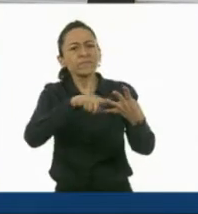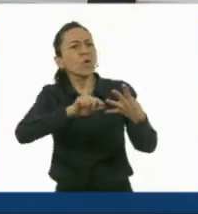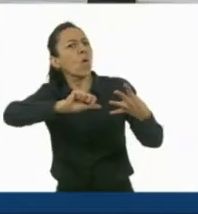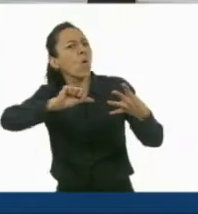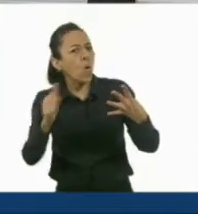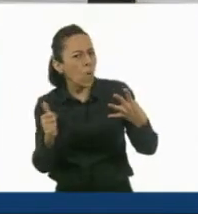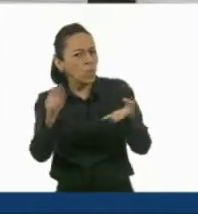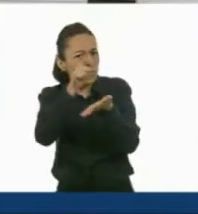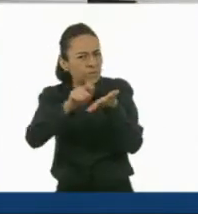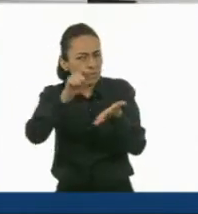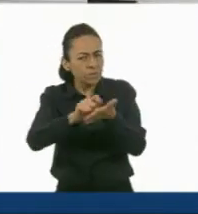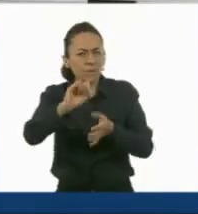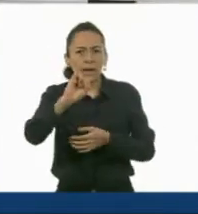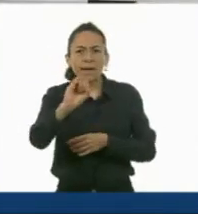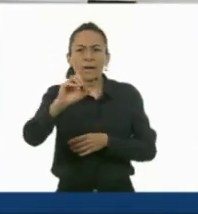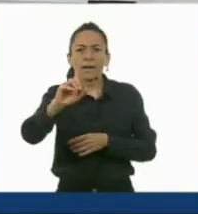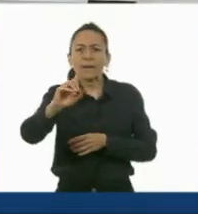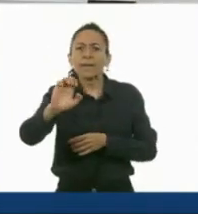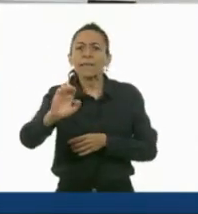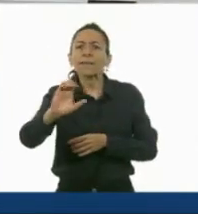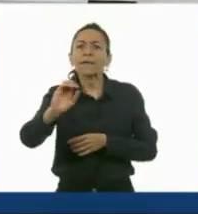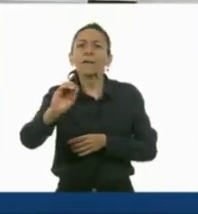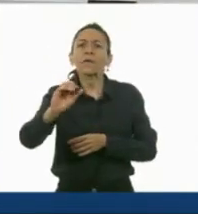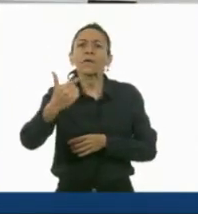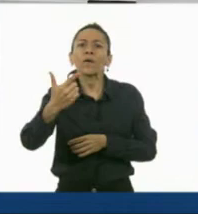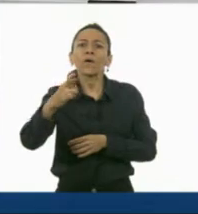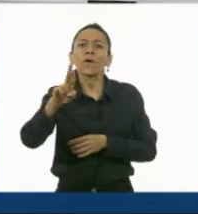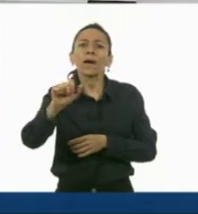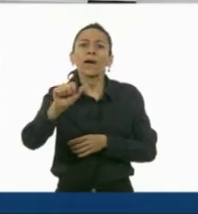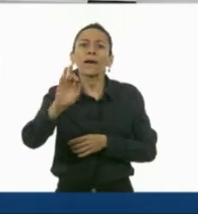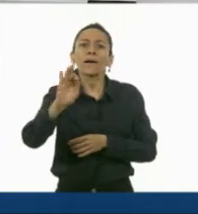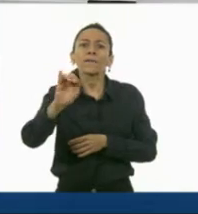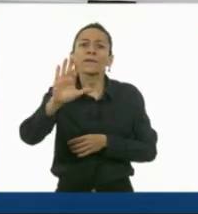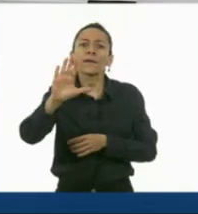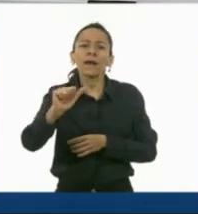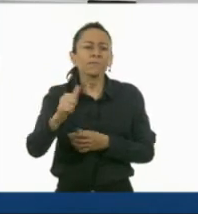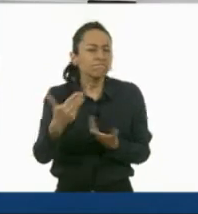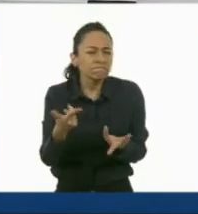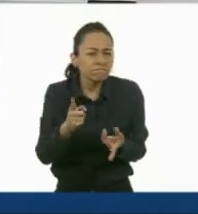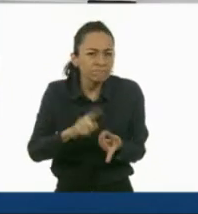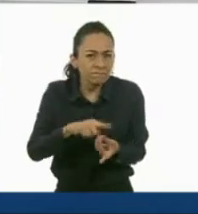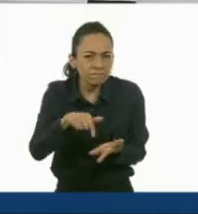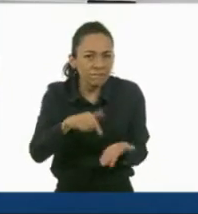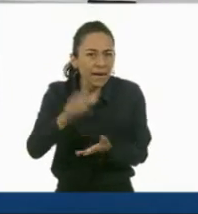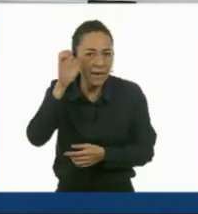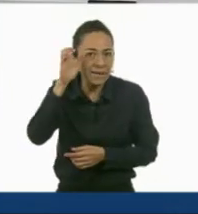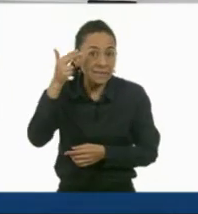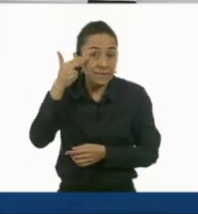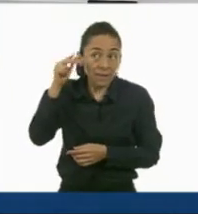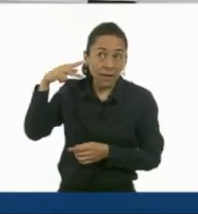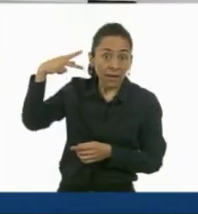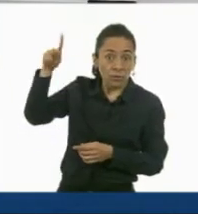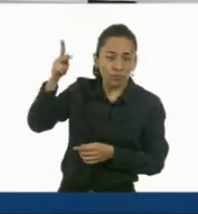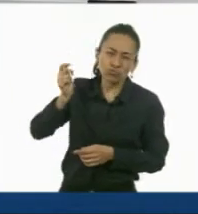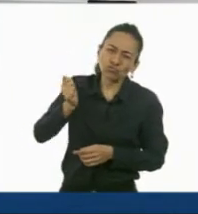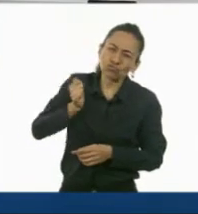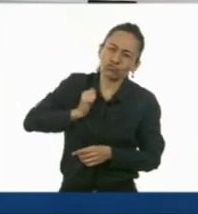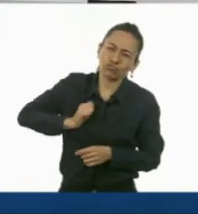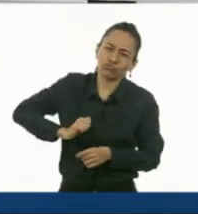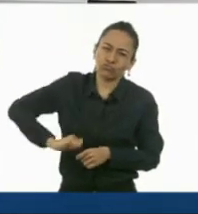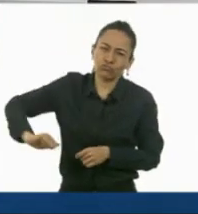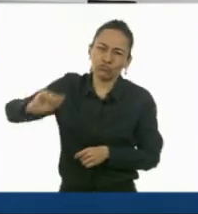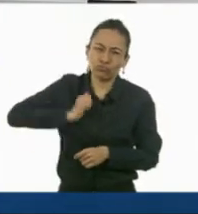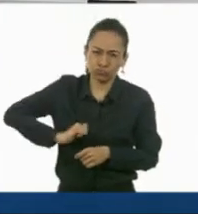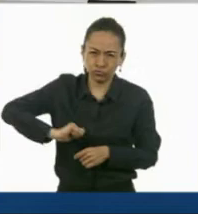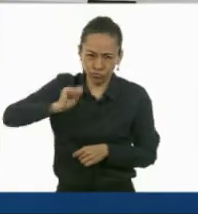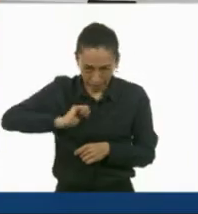ideográfica, que es la que utilizaban en la China antigua. ¿Recuerdan a ustedes un poco más ahora? Y también